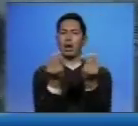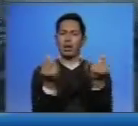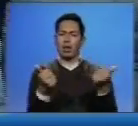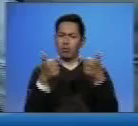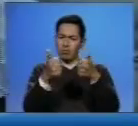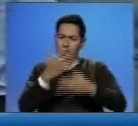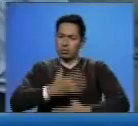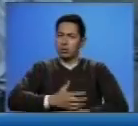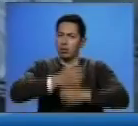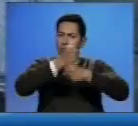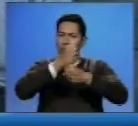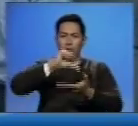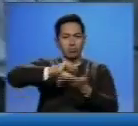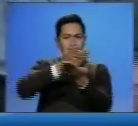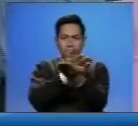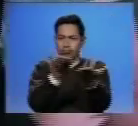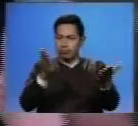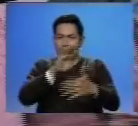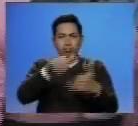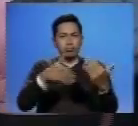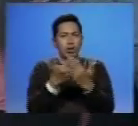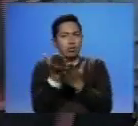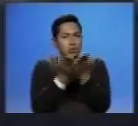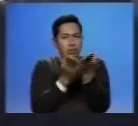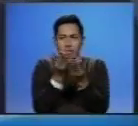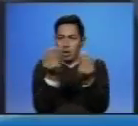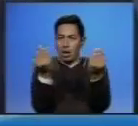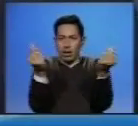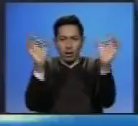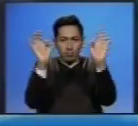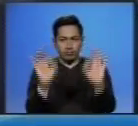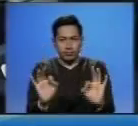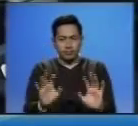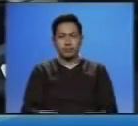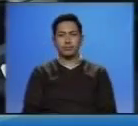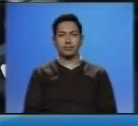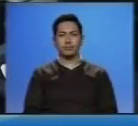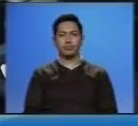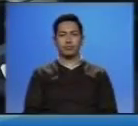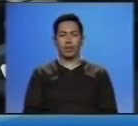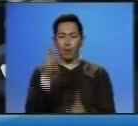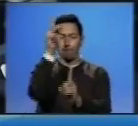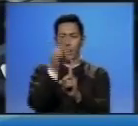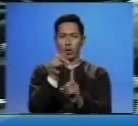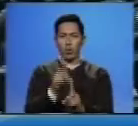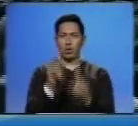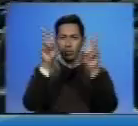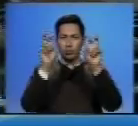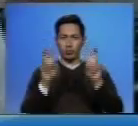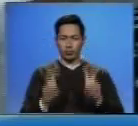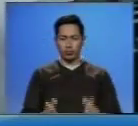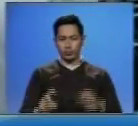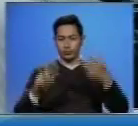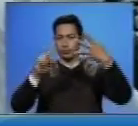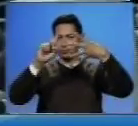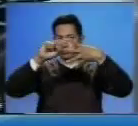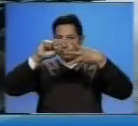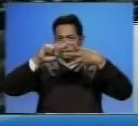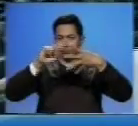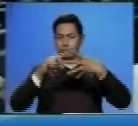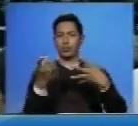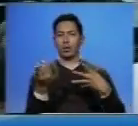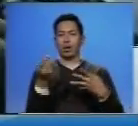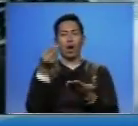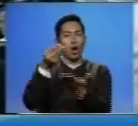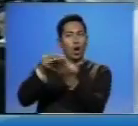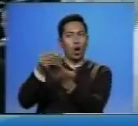la ciudadanía para que reciban servicios de calidad. Entre los puntos tratados estuvieron el tarifario para las compras de servicios